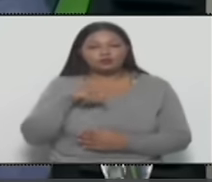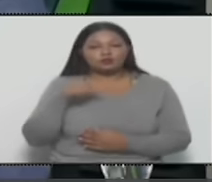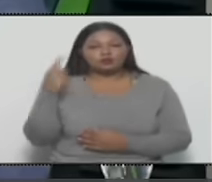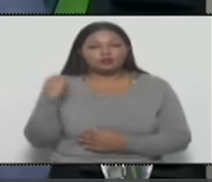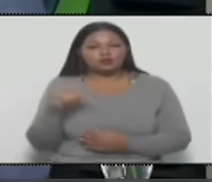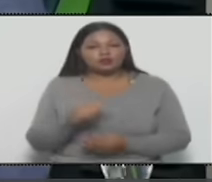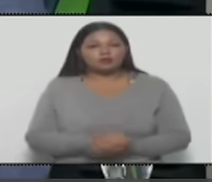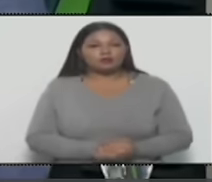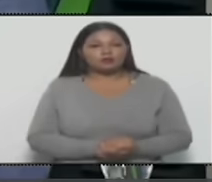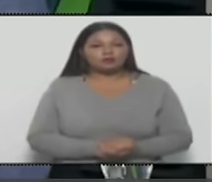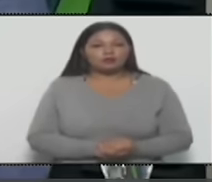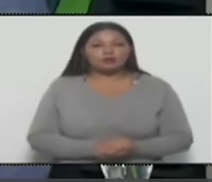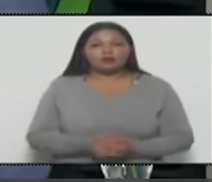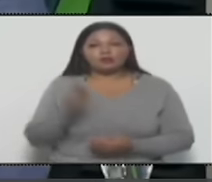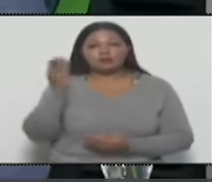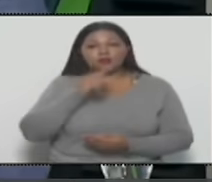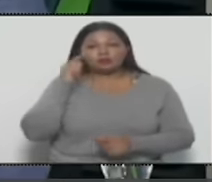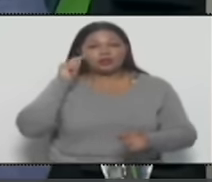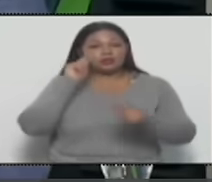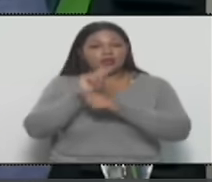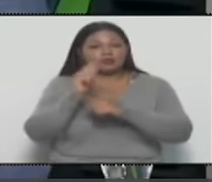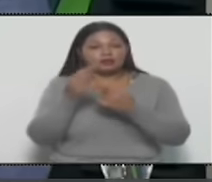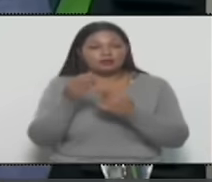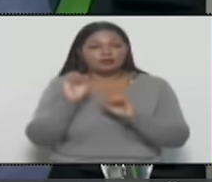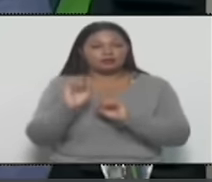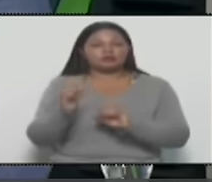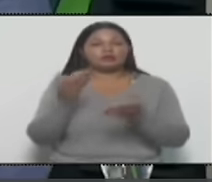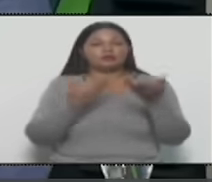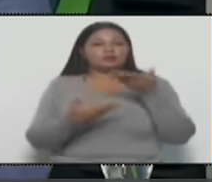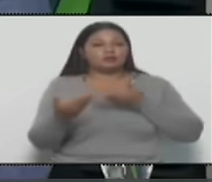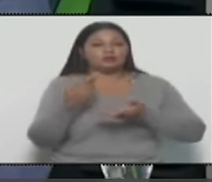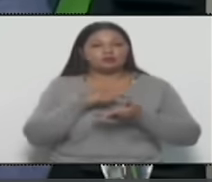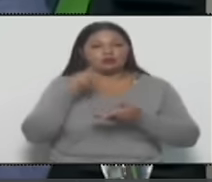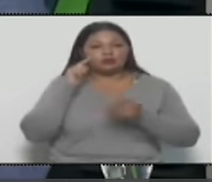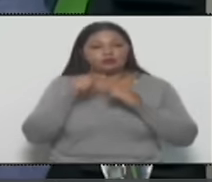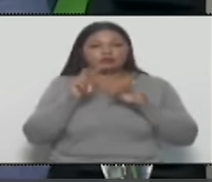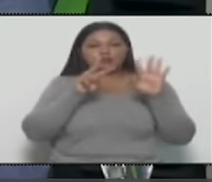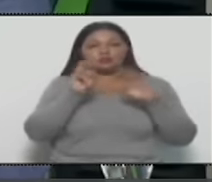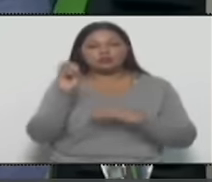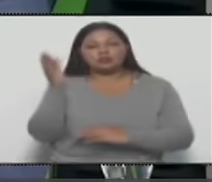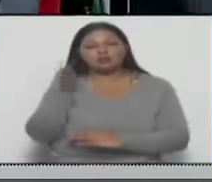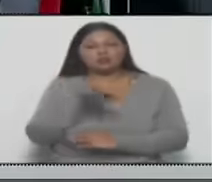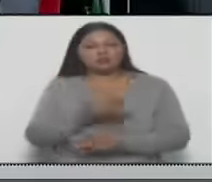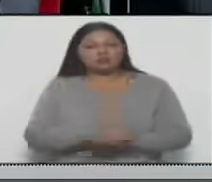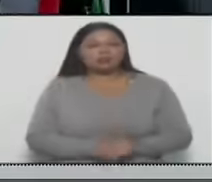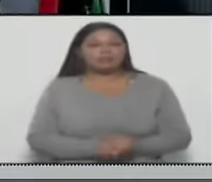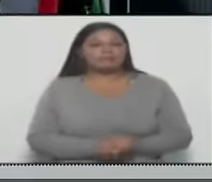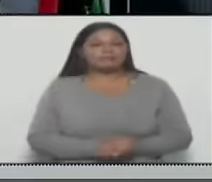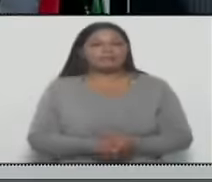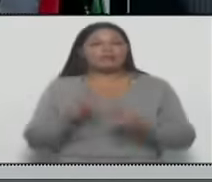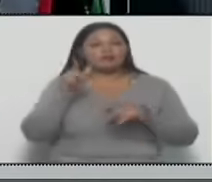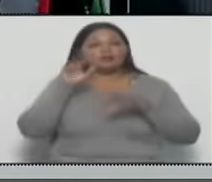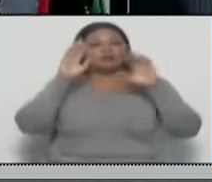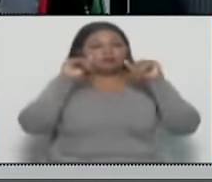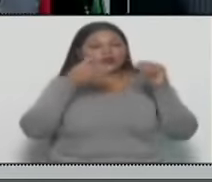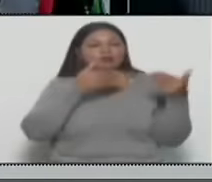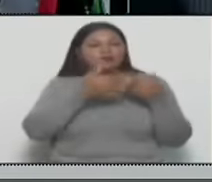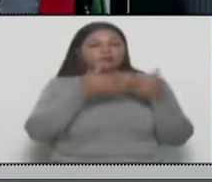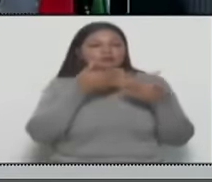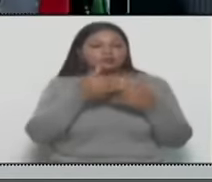el gran porcentaje de los ataques han sido negación de servicio, que está alrededor del 70%. Viceministro, tenemos que despedir la